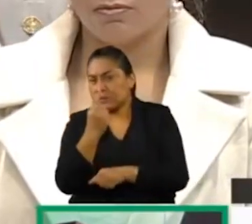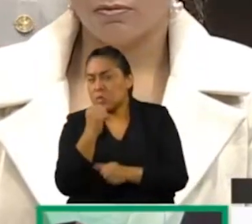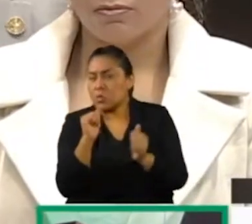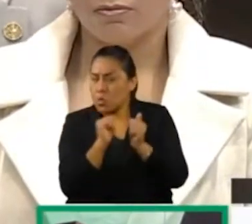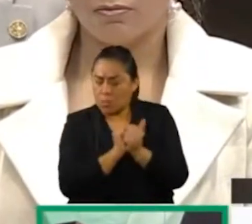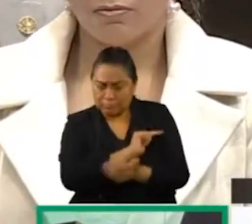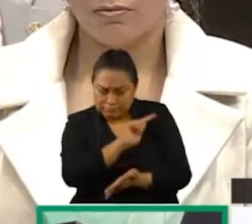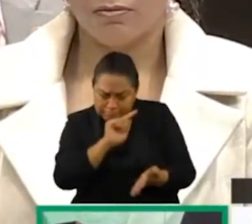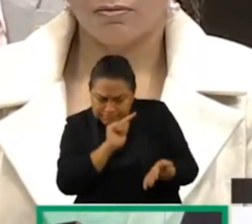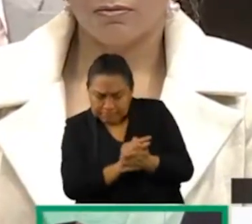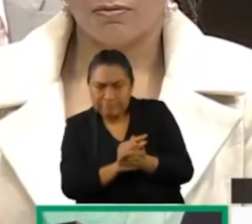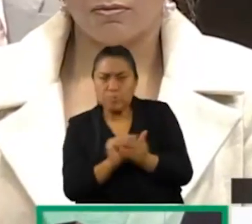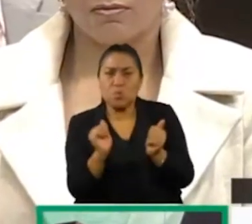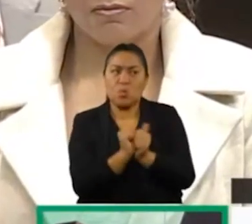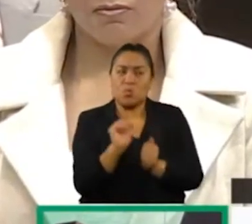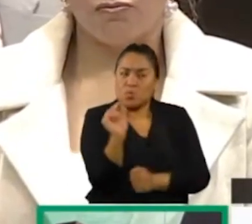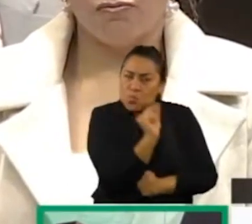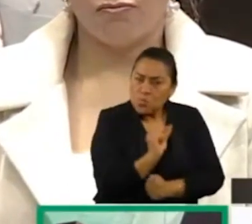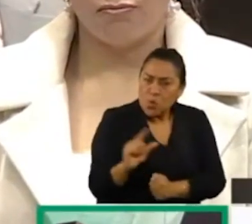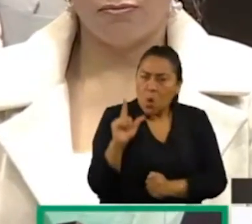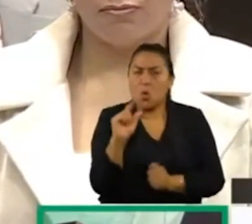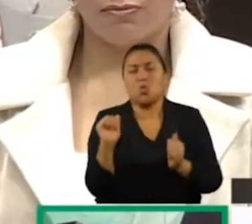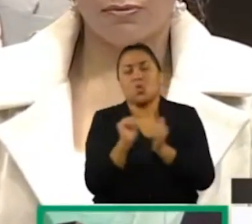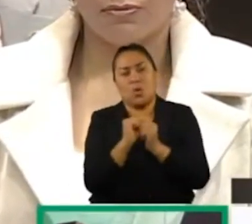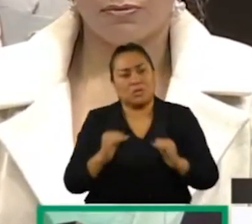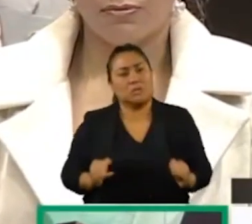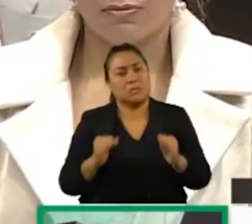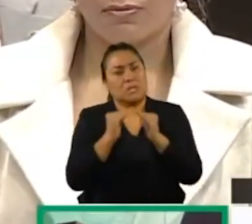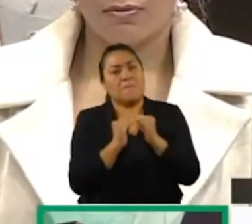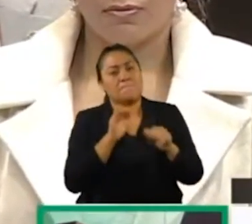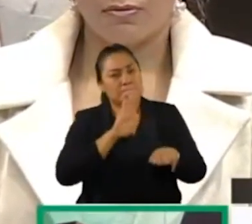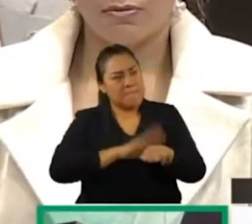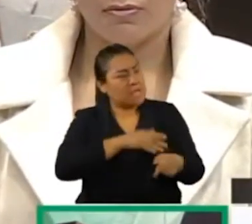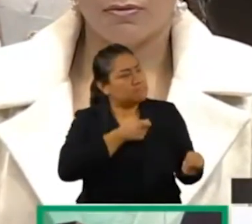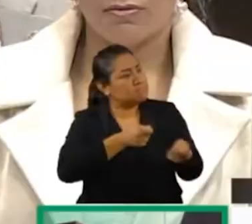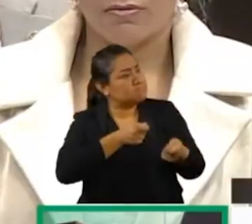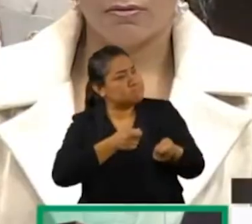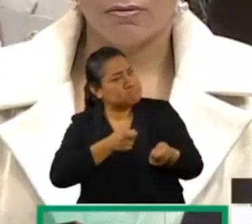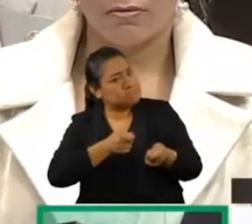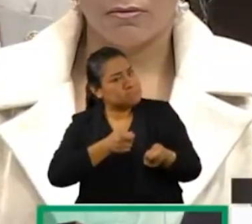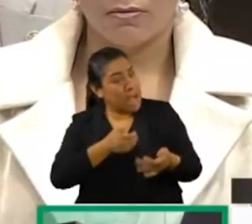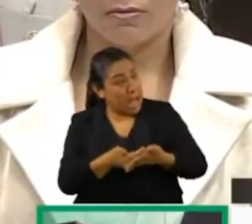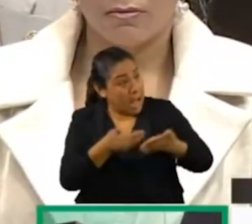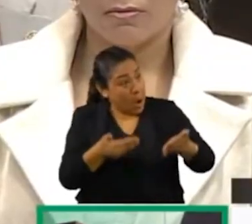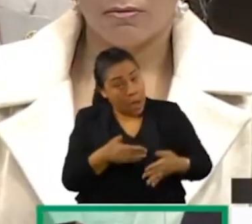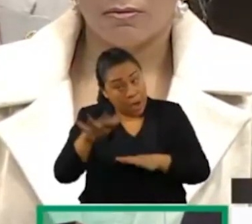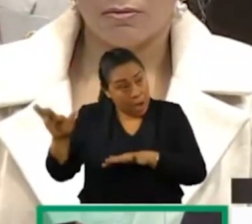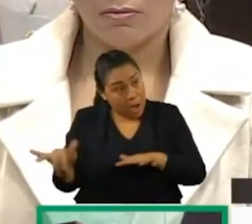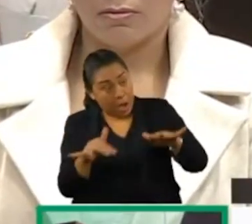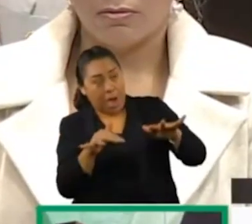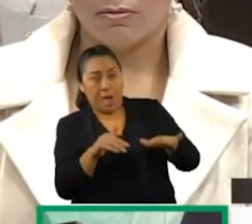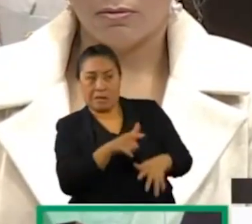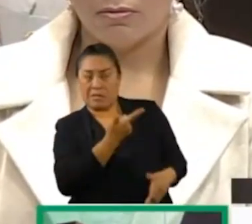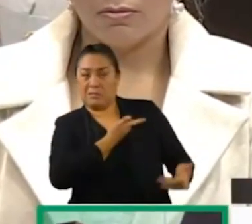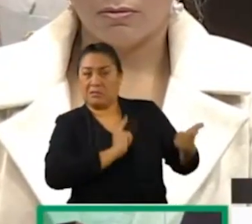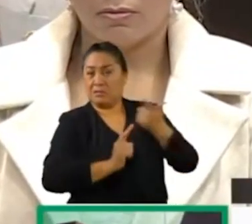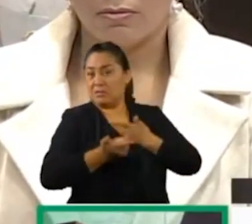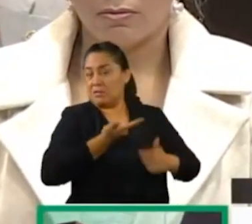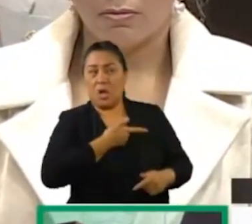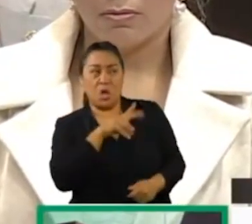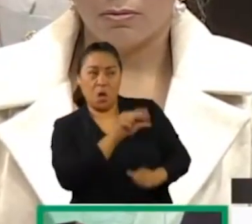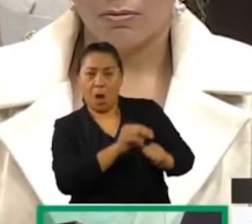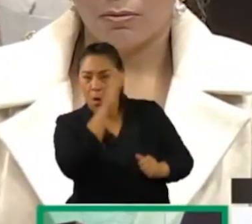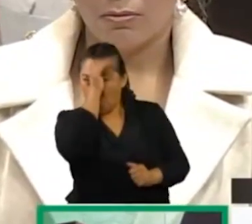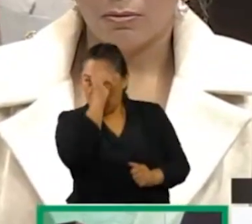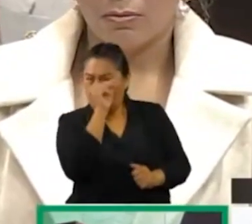legalidad, profesionalismo y controles institucionales, no hacen más que renegar de nuestras